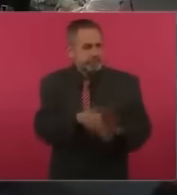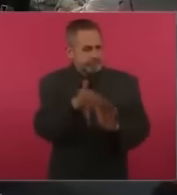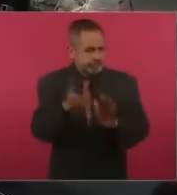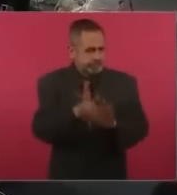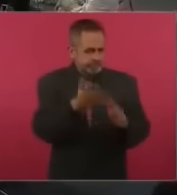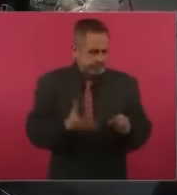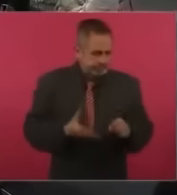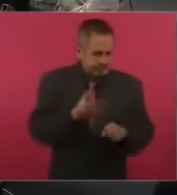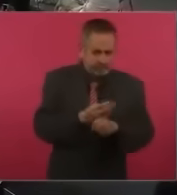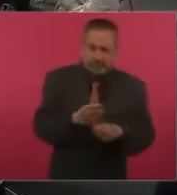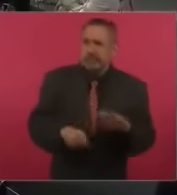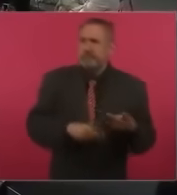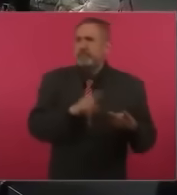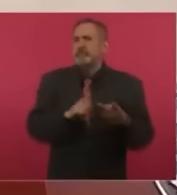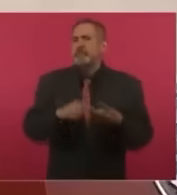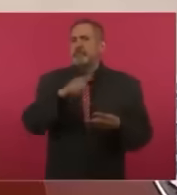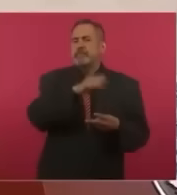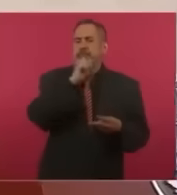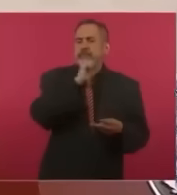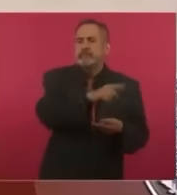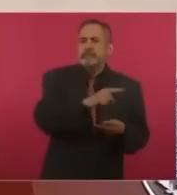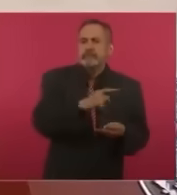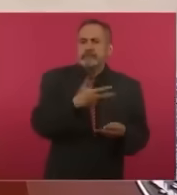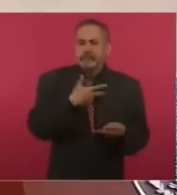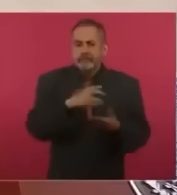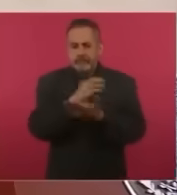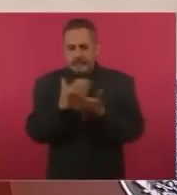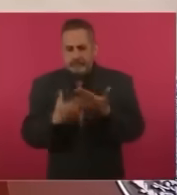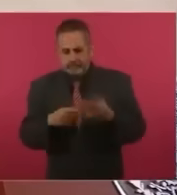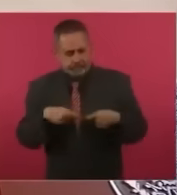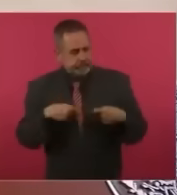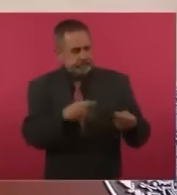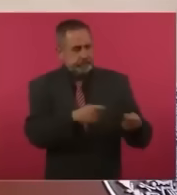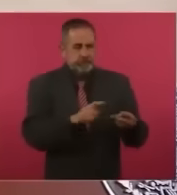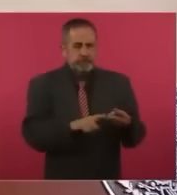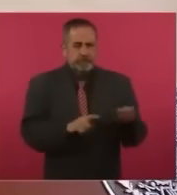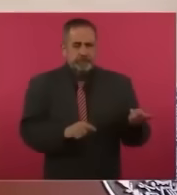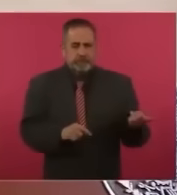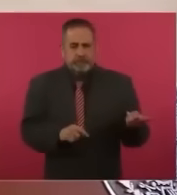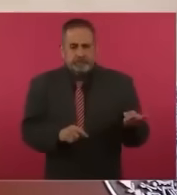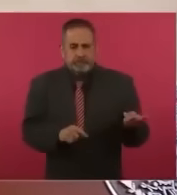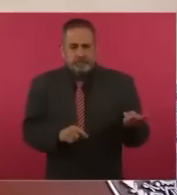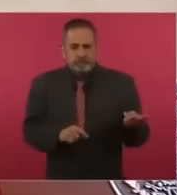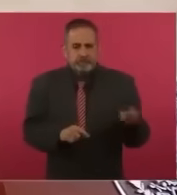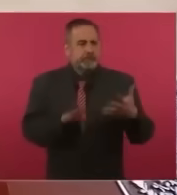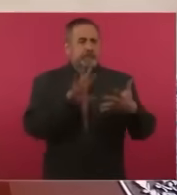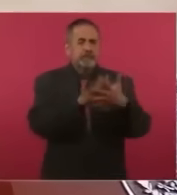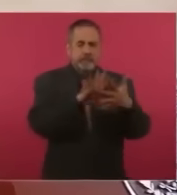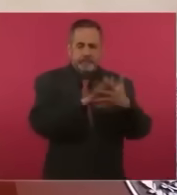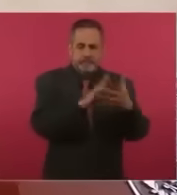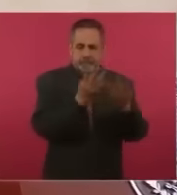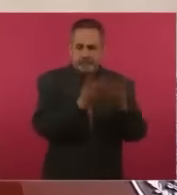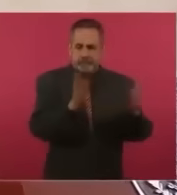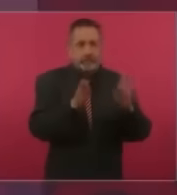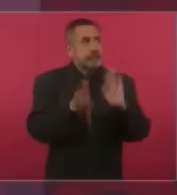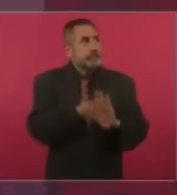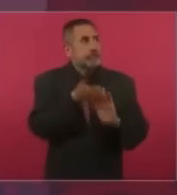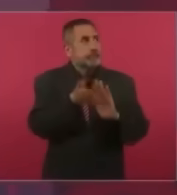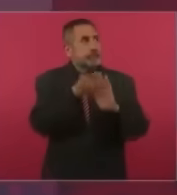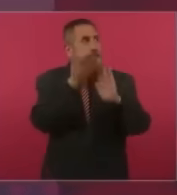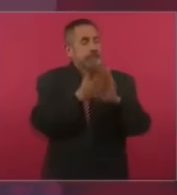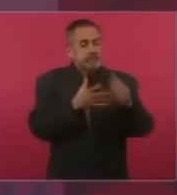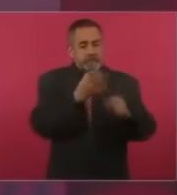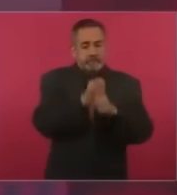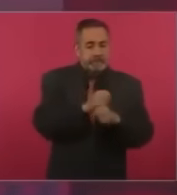Obrador creció fue más radical que el del resto del país a los 29 años fue presidente del partido en aquel estado e